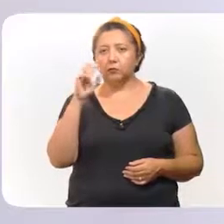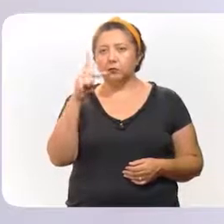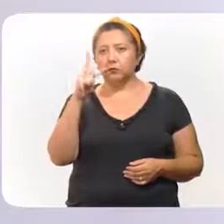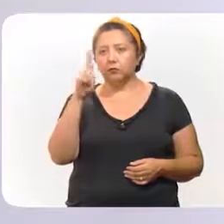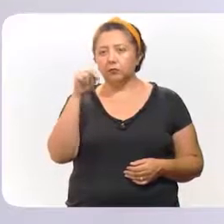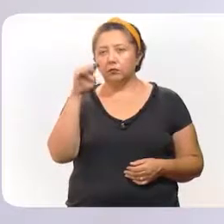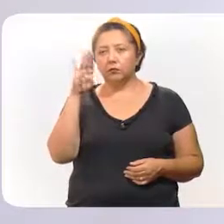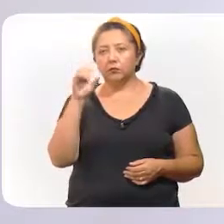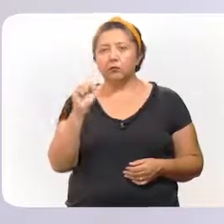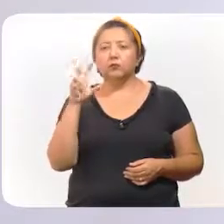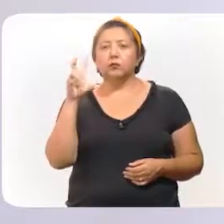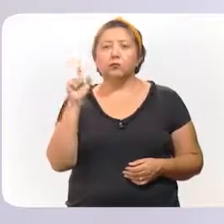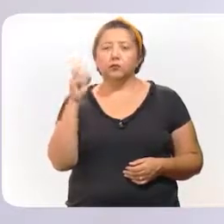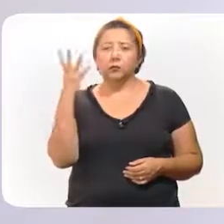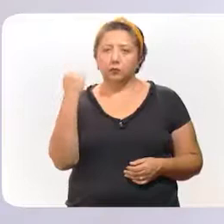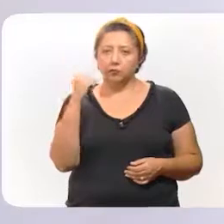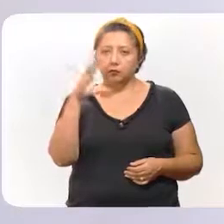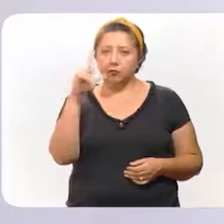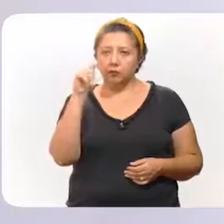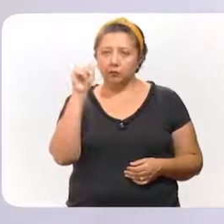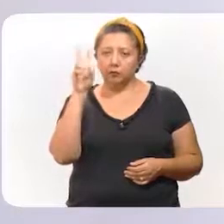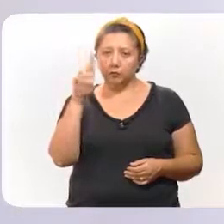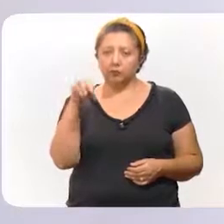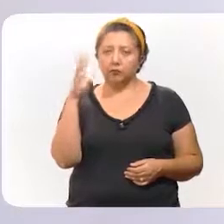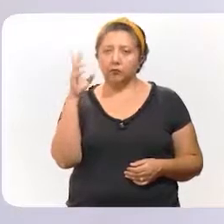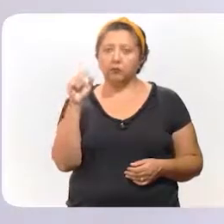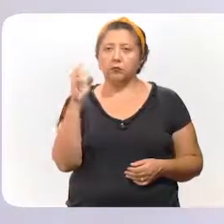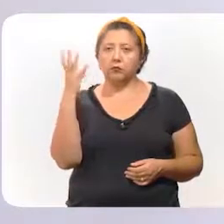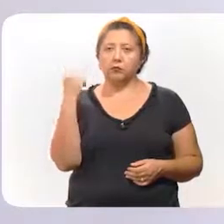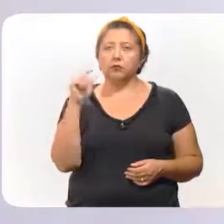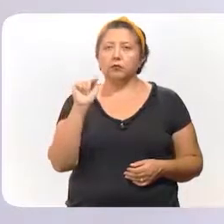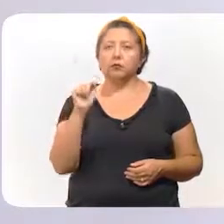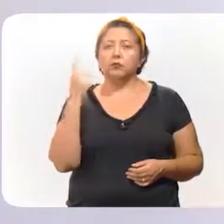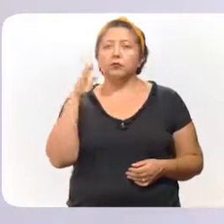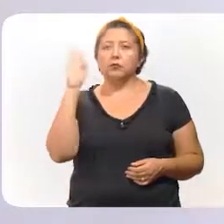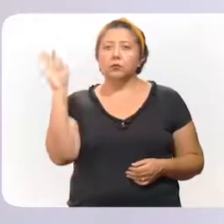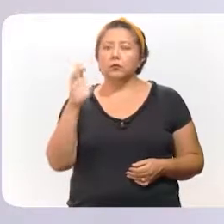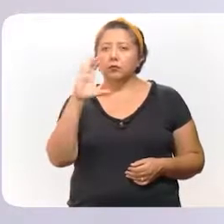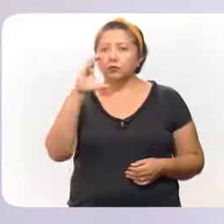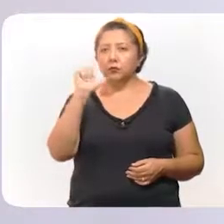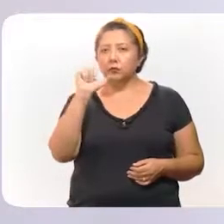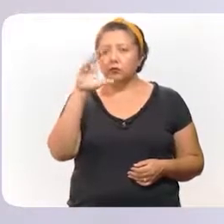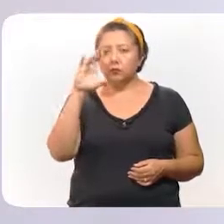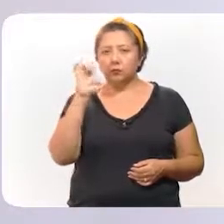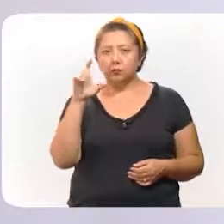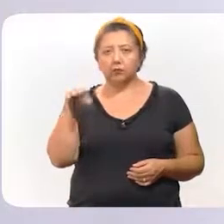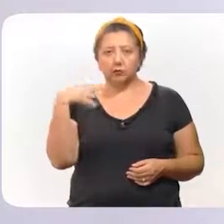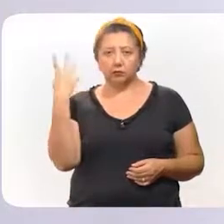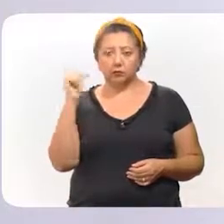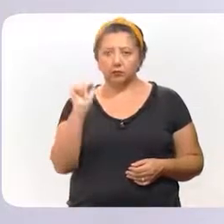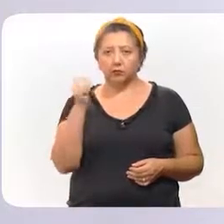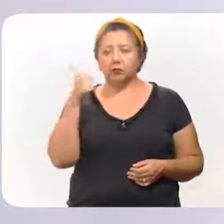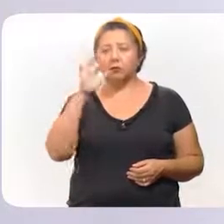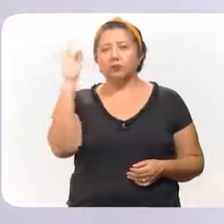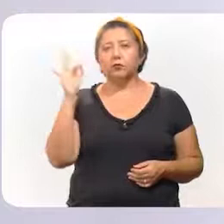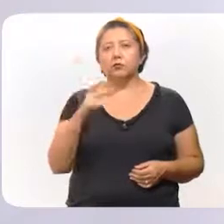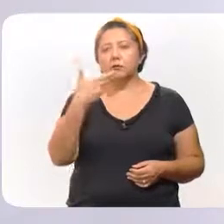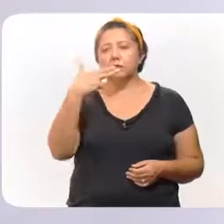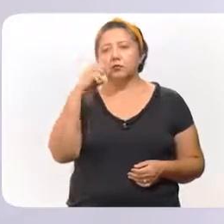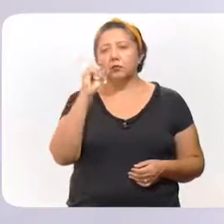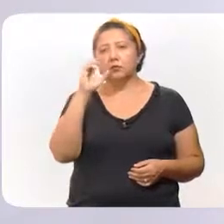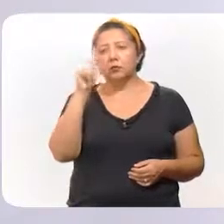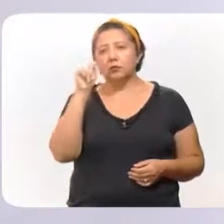Panabá 29%, Celestún 29.1%, Cacalchén 14.6%,